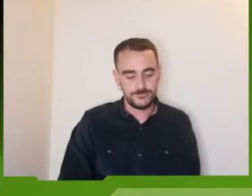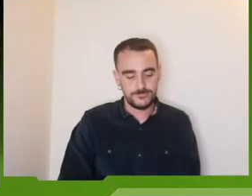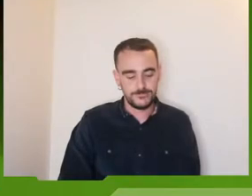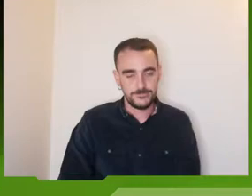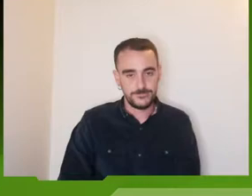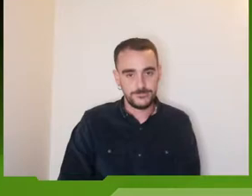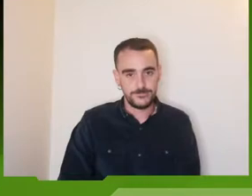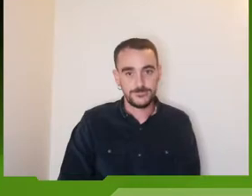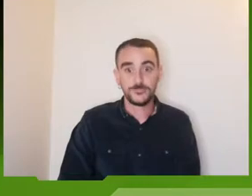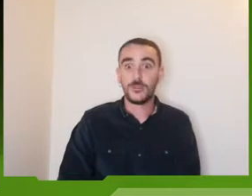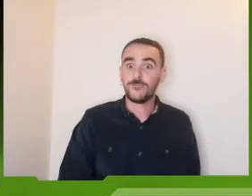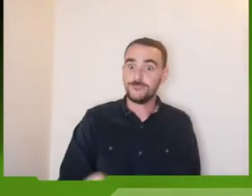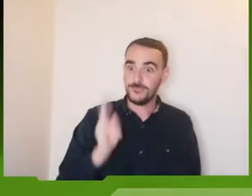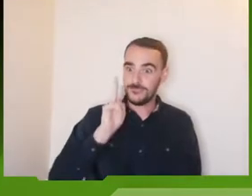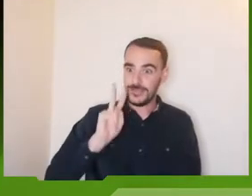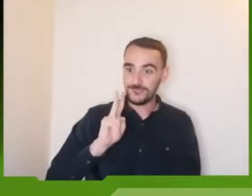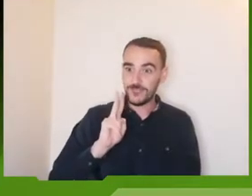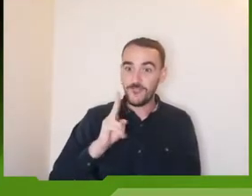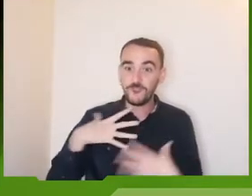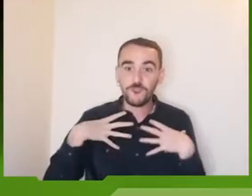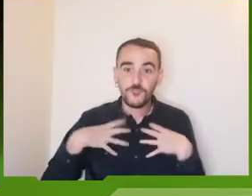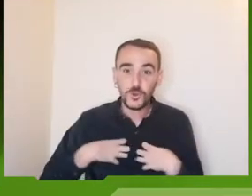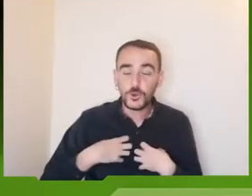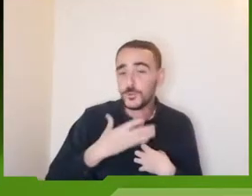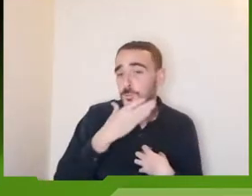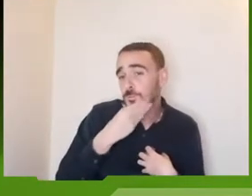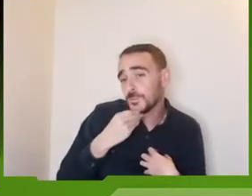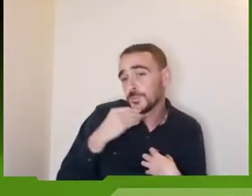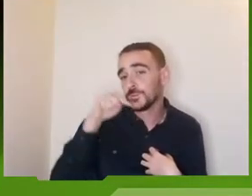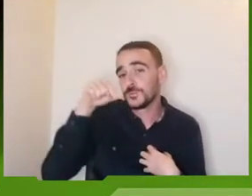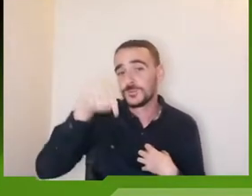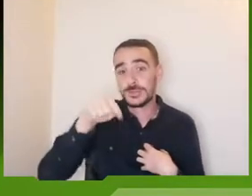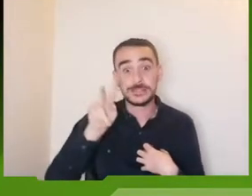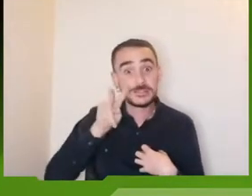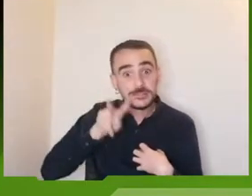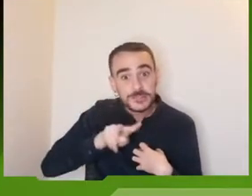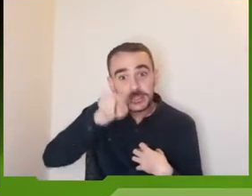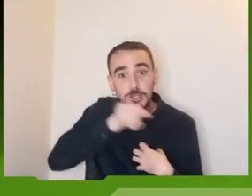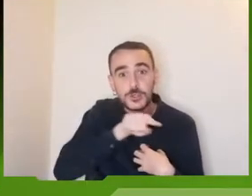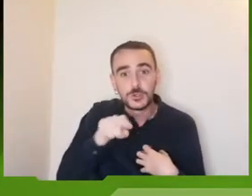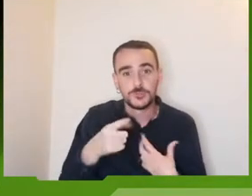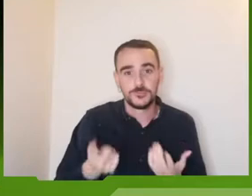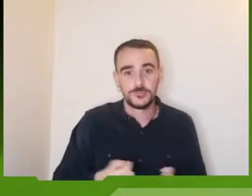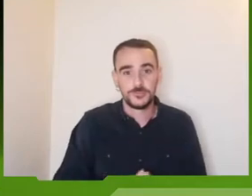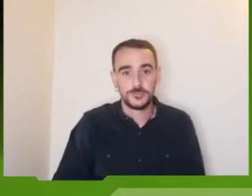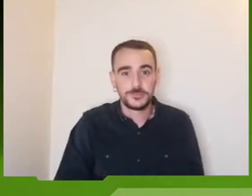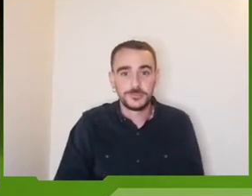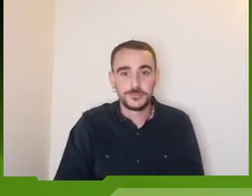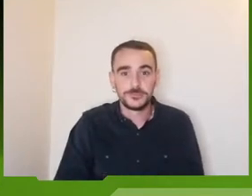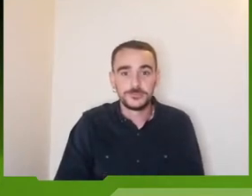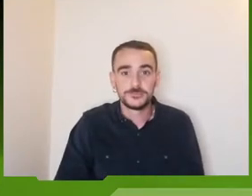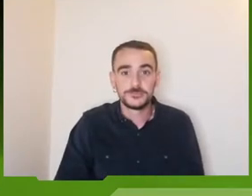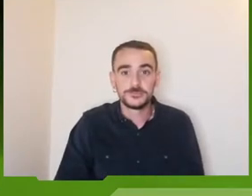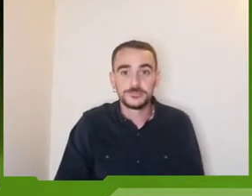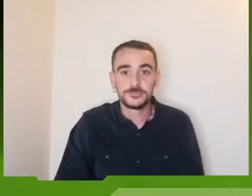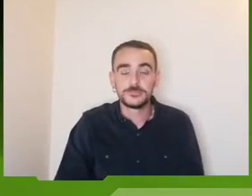Mirad qué mono. A ver cómo se ve. Que no tarda un poco en que yo pueda ver si lo pongo bien entre la